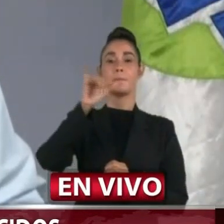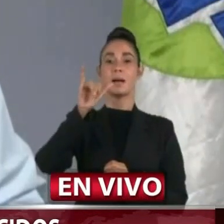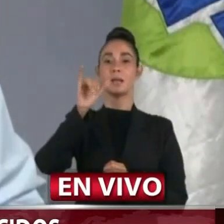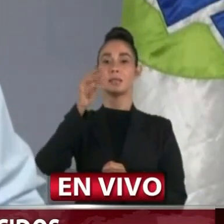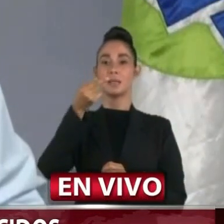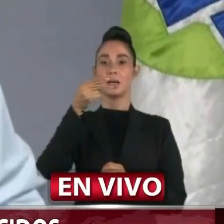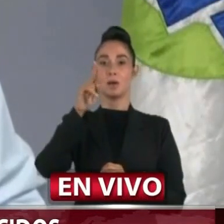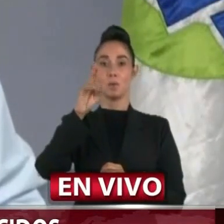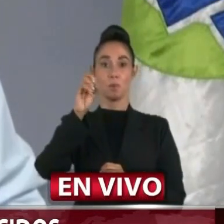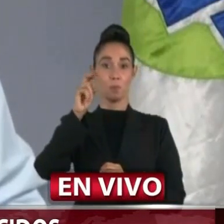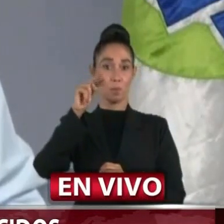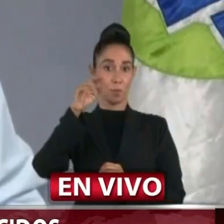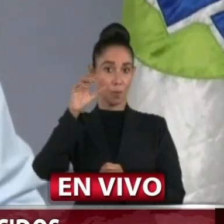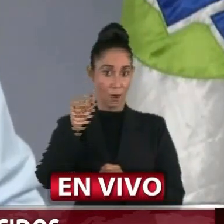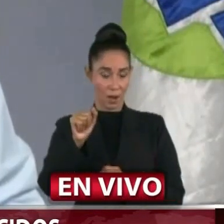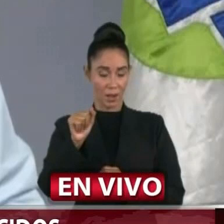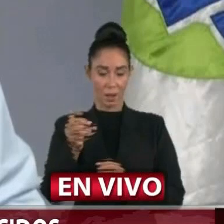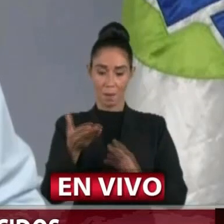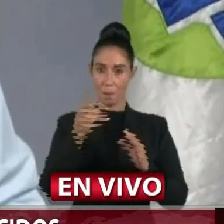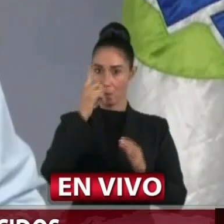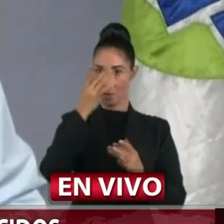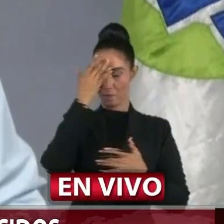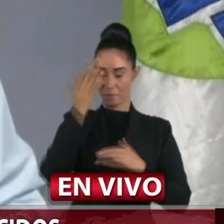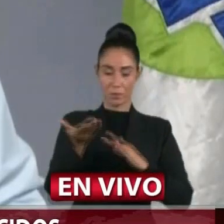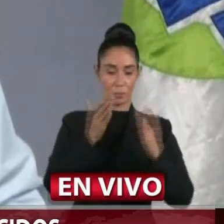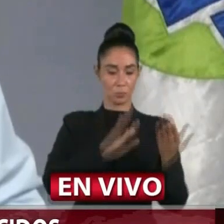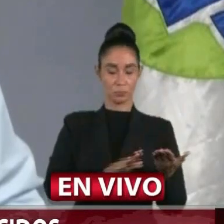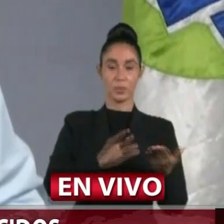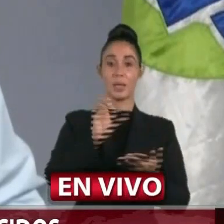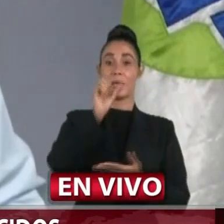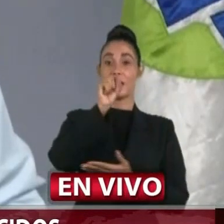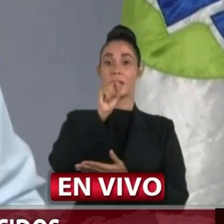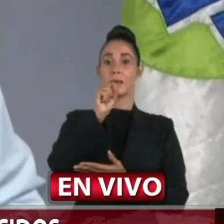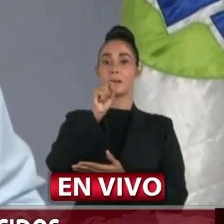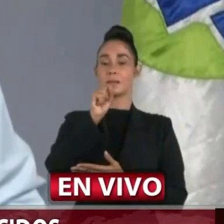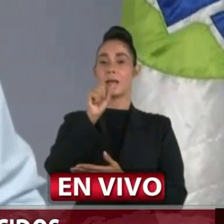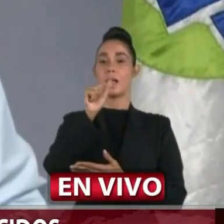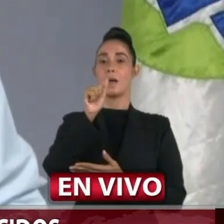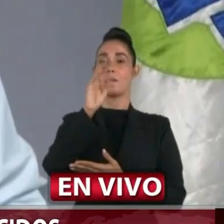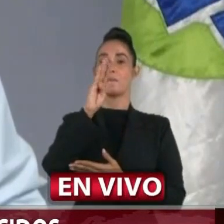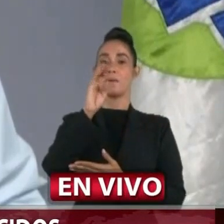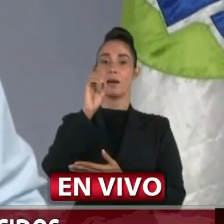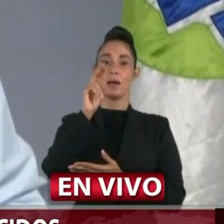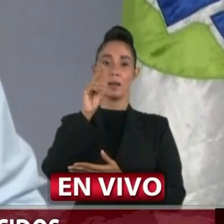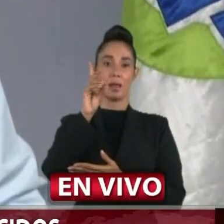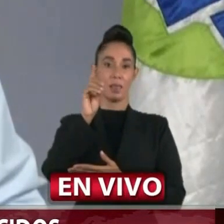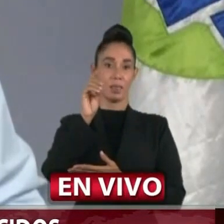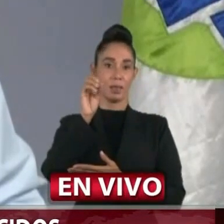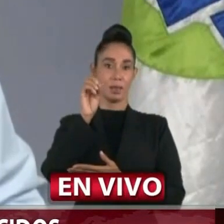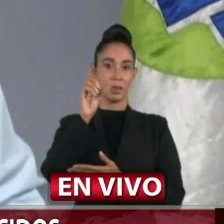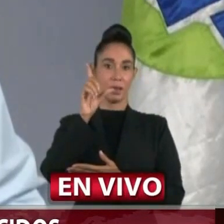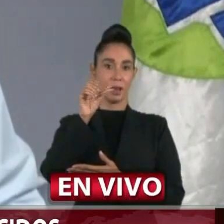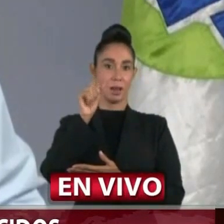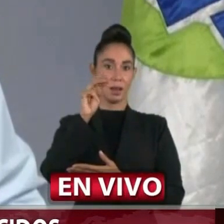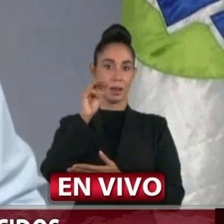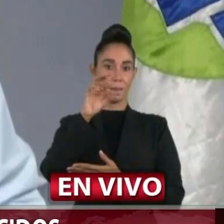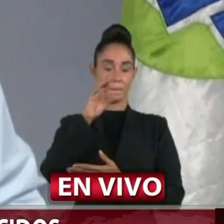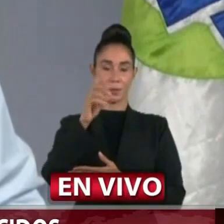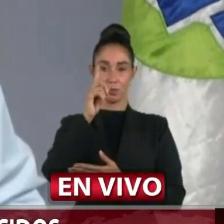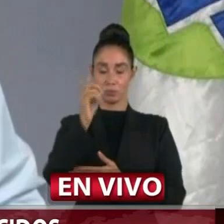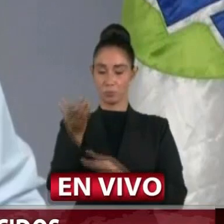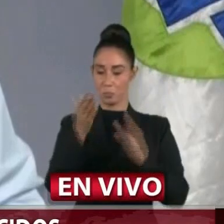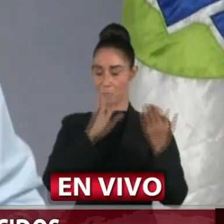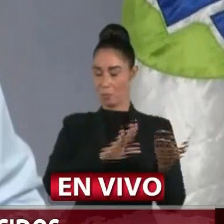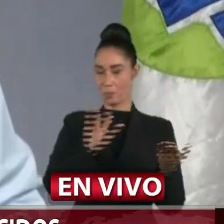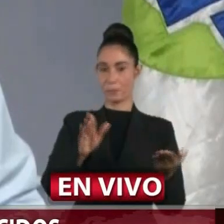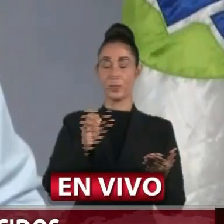sin fallecimiento. Sabana de la Mar, 1 caso sin fallecimiento. Santo Domingo Este,